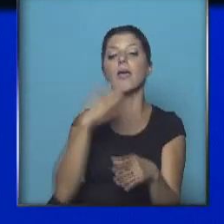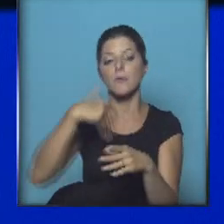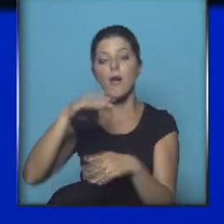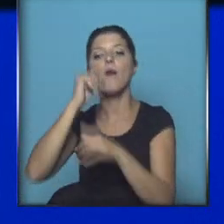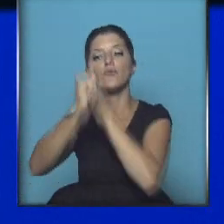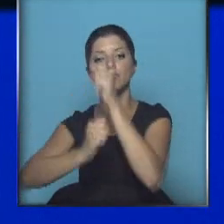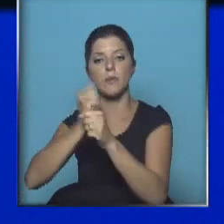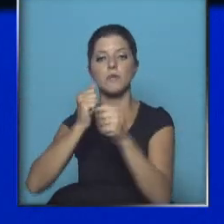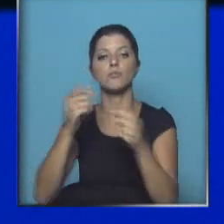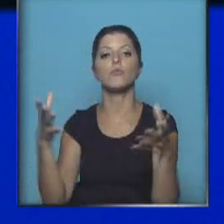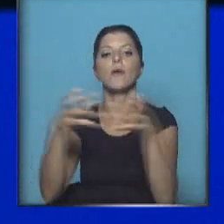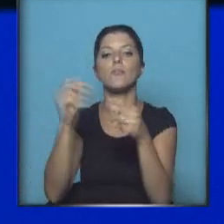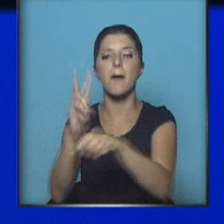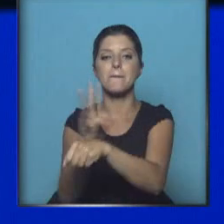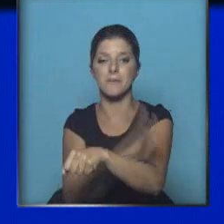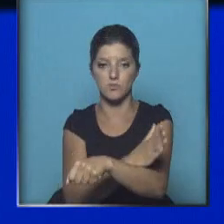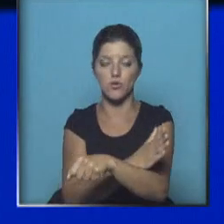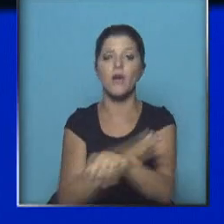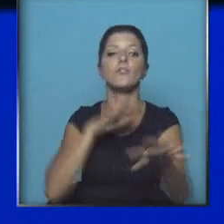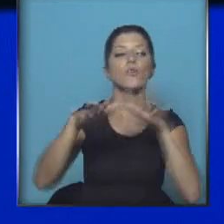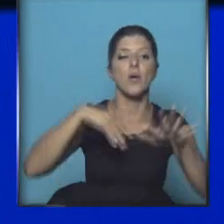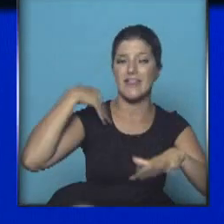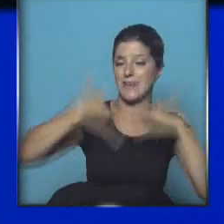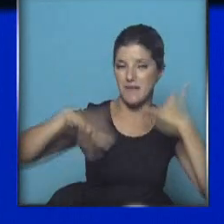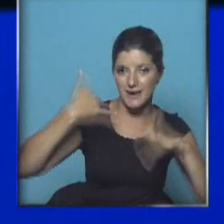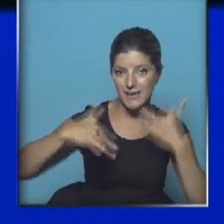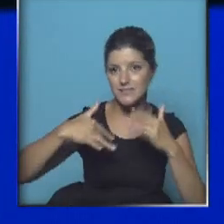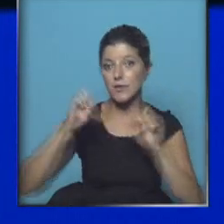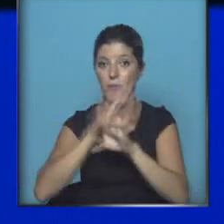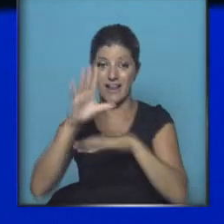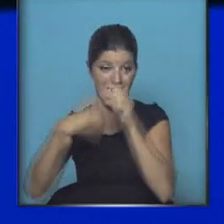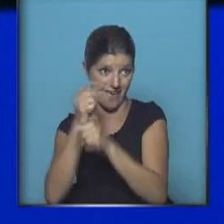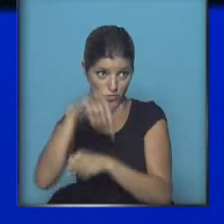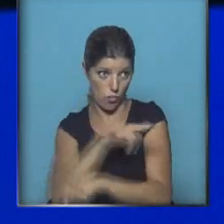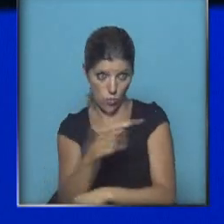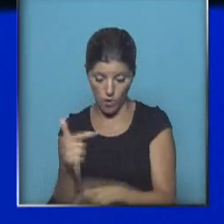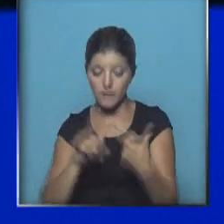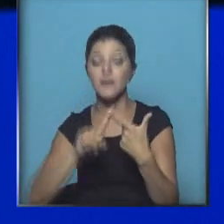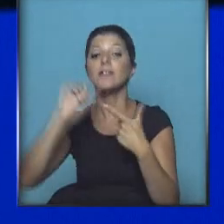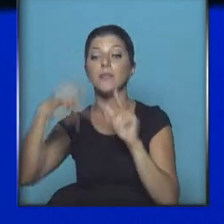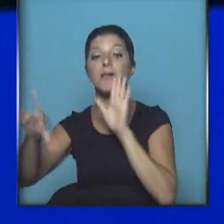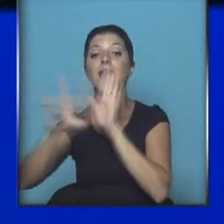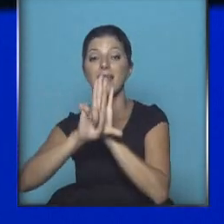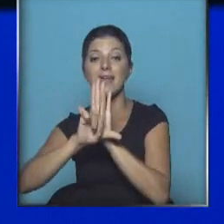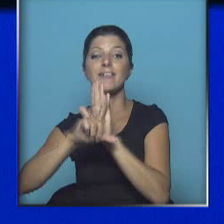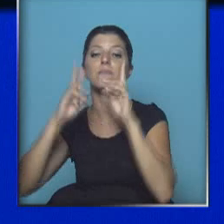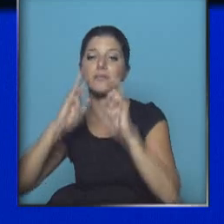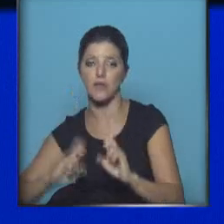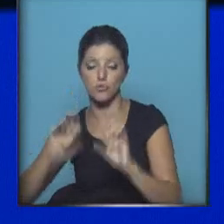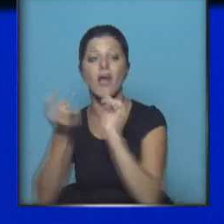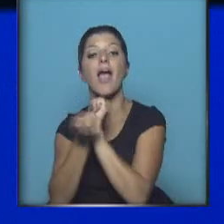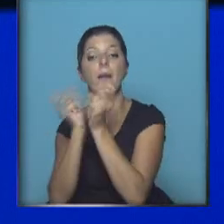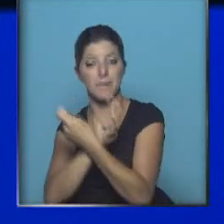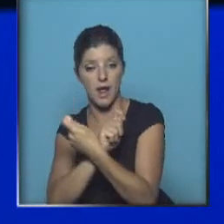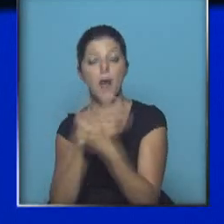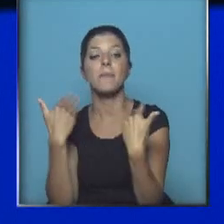funcionamiento un mecanismo de prevención de emergencias y catástrofes que no se ha cumplido, reformar la ley de inteligencia para que se